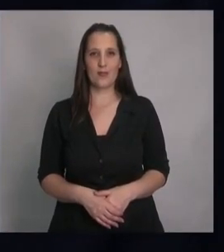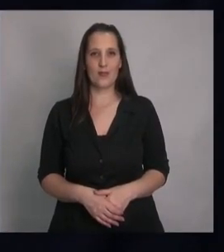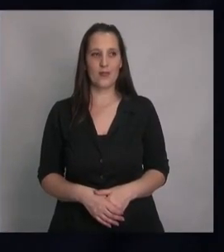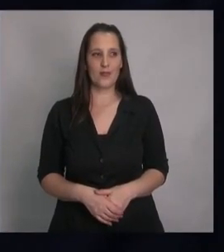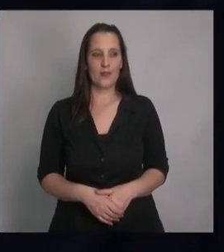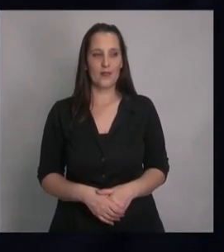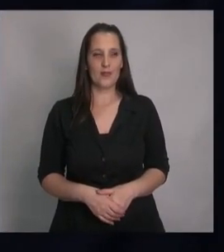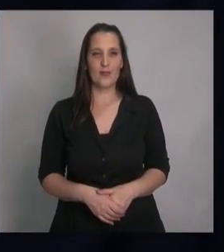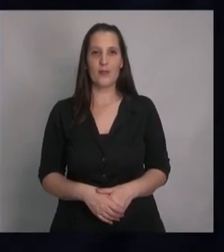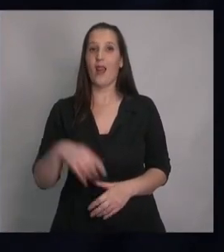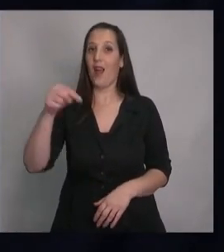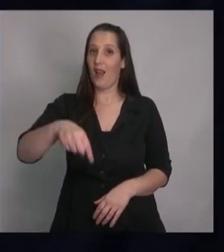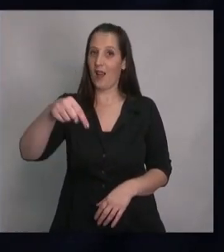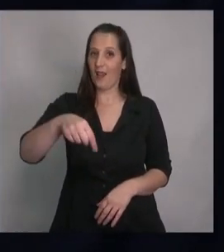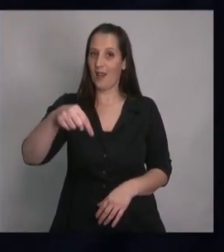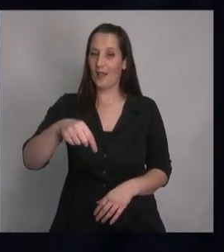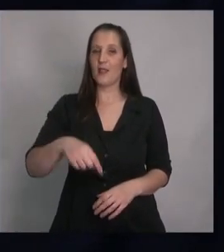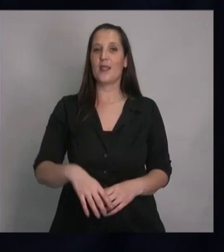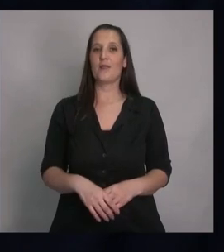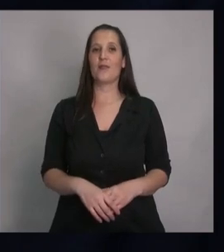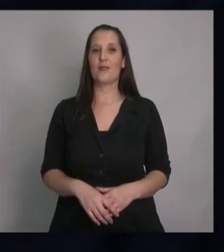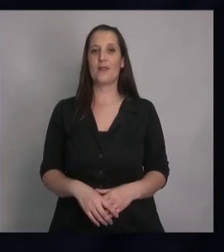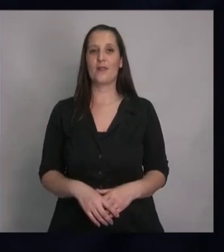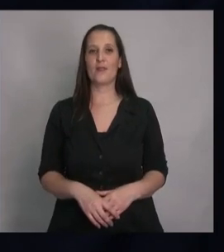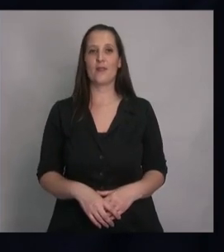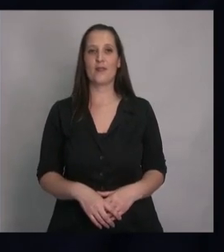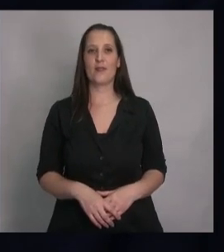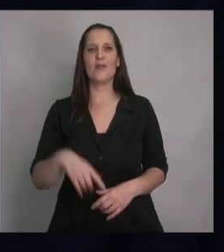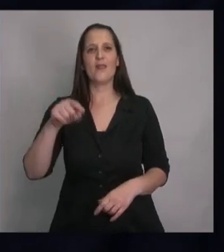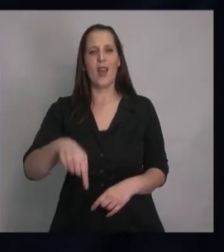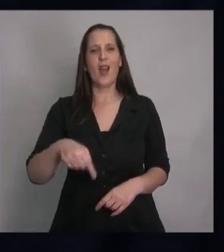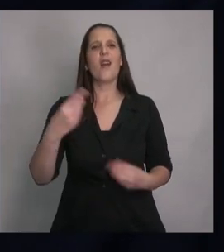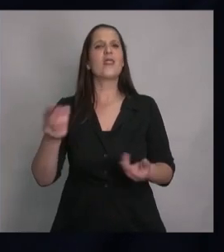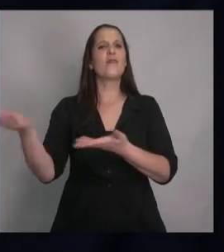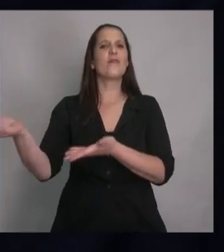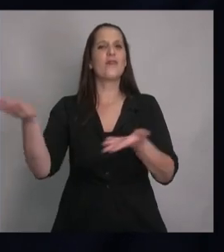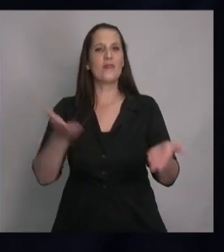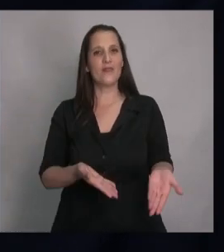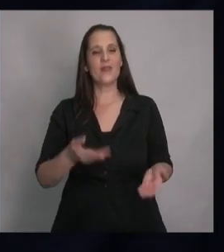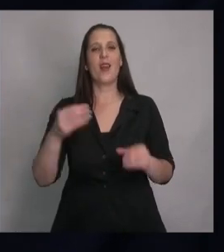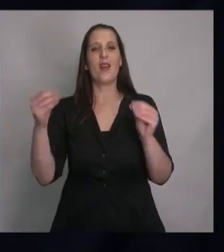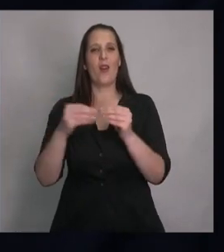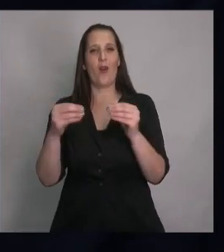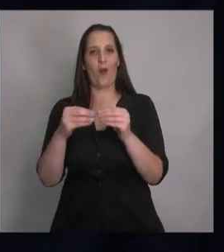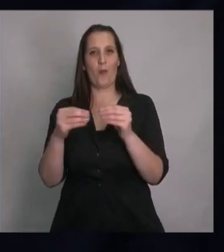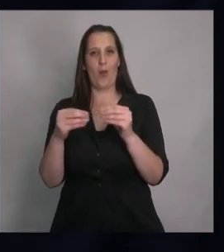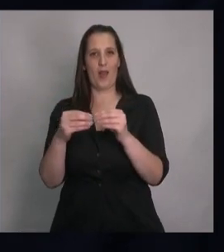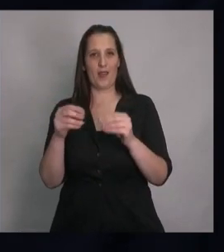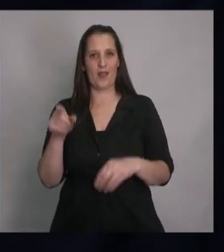Y ahora vamos a presentar al compañero